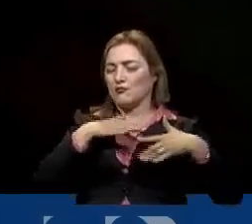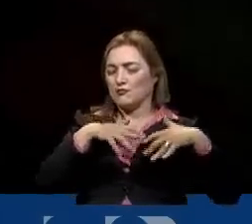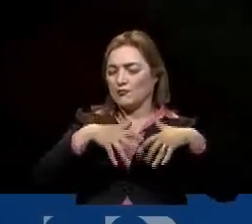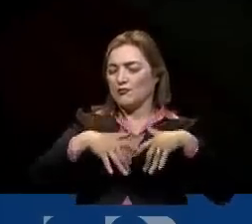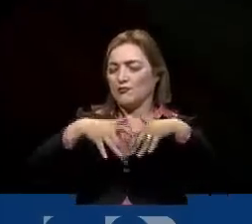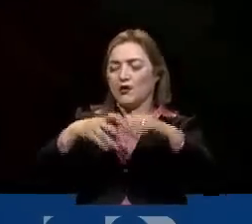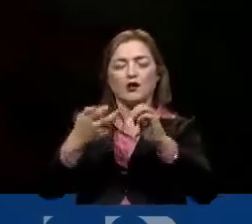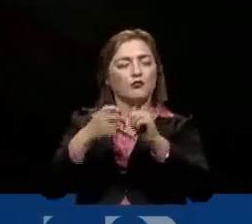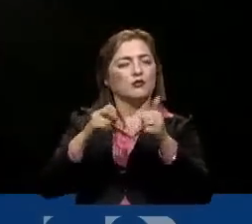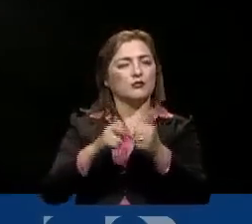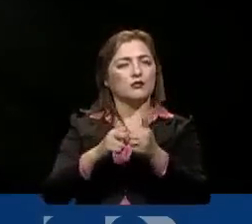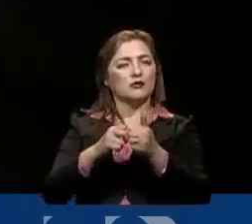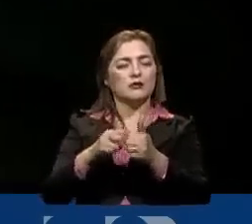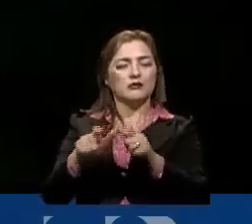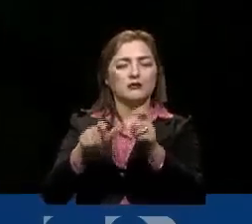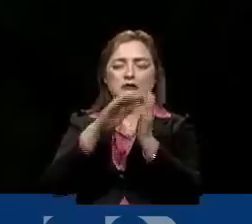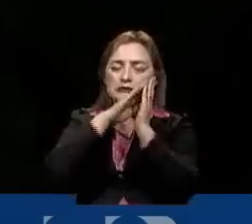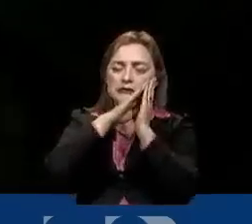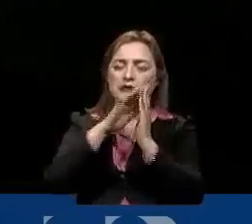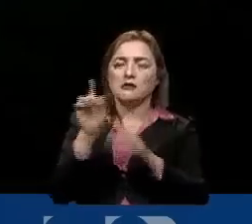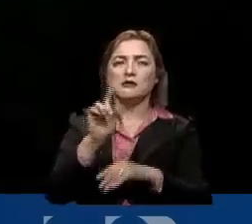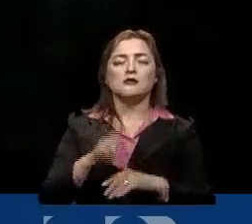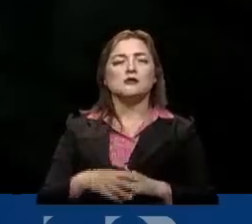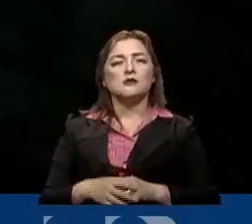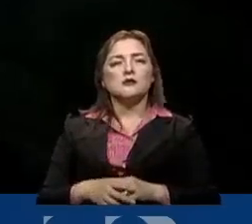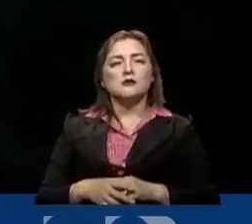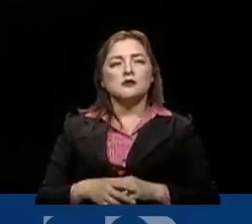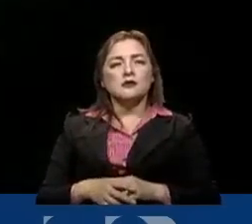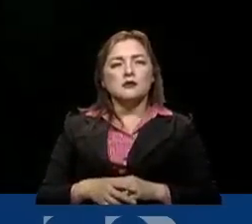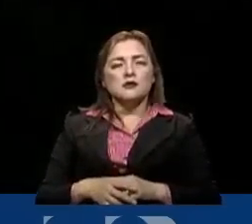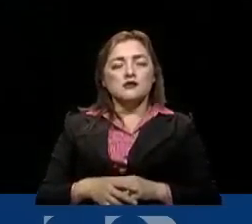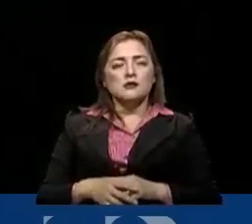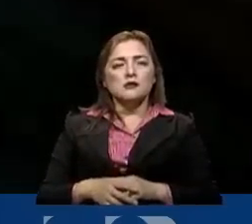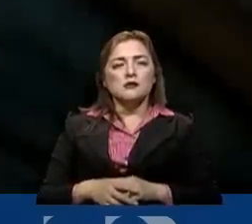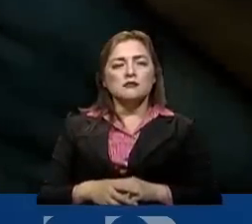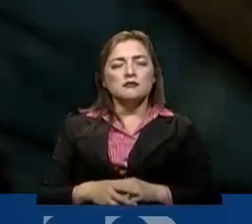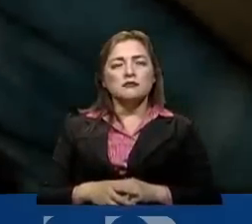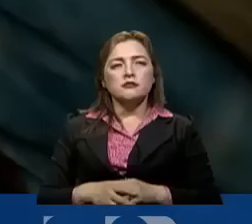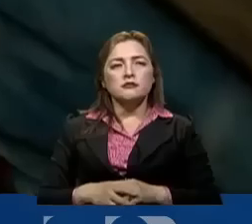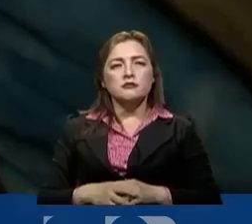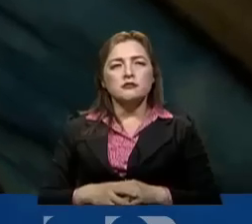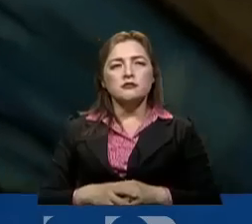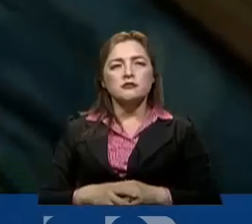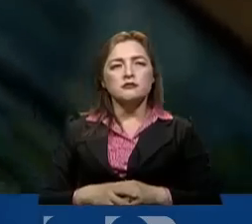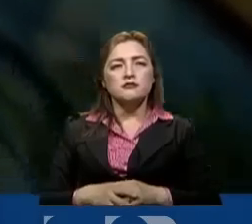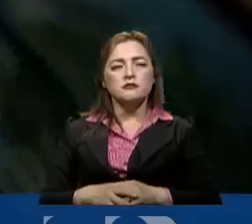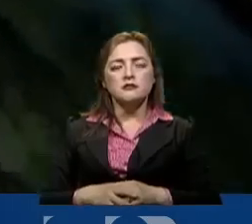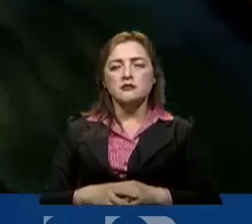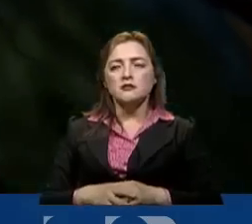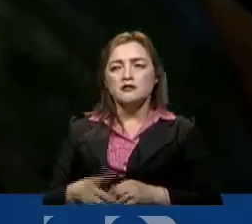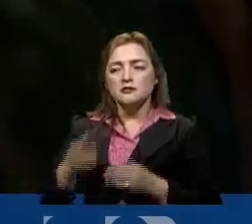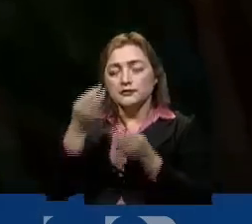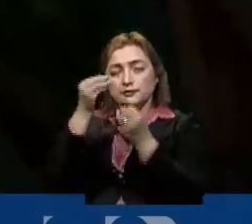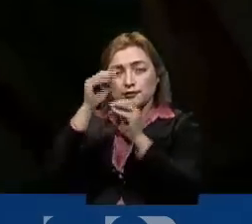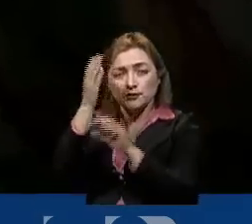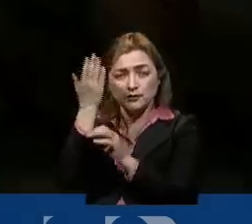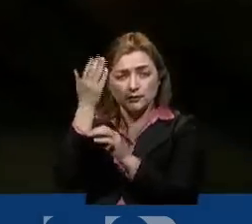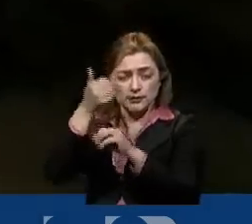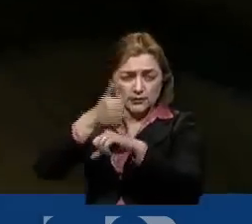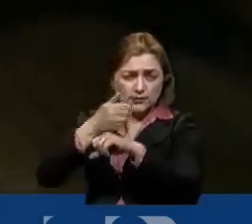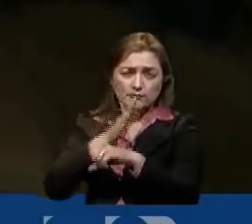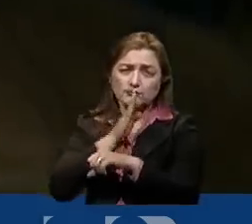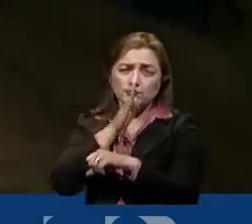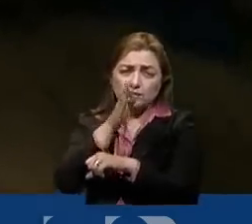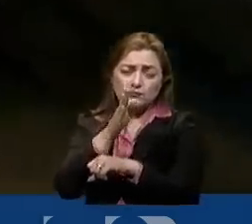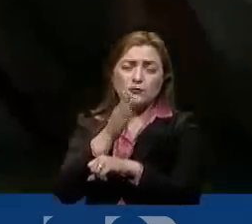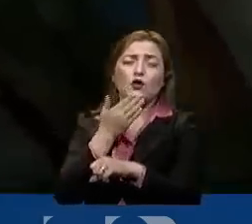este problema de la pernotación de las personas habitantes de calle, que muchas veces se convierten en delincuentes. Cristian, ¿ustedes informan esto al alcalde, a las